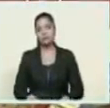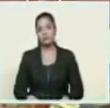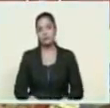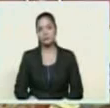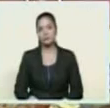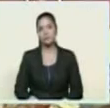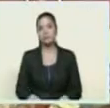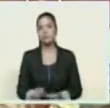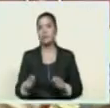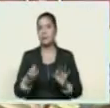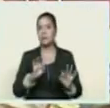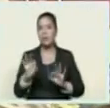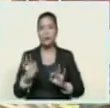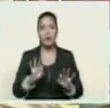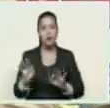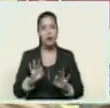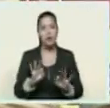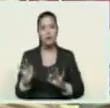preparándonos